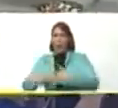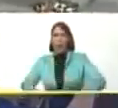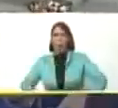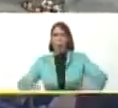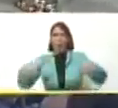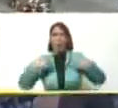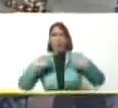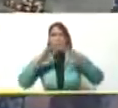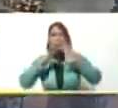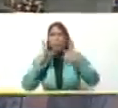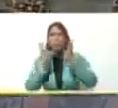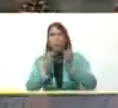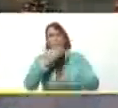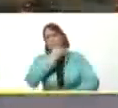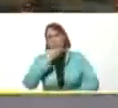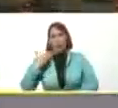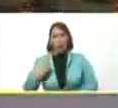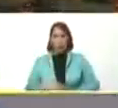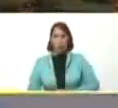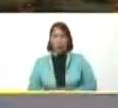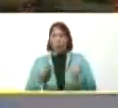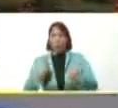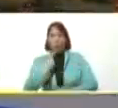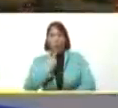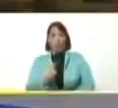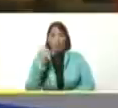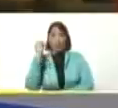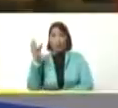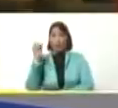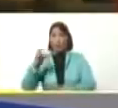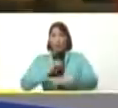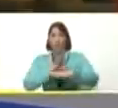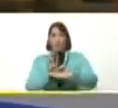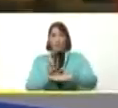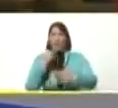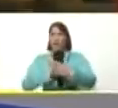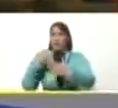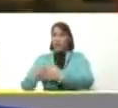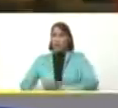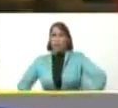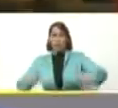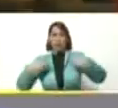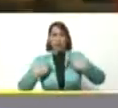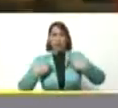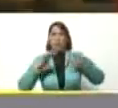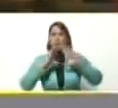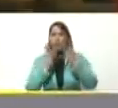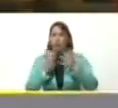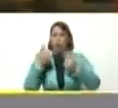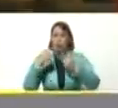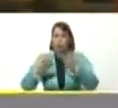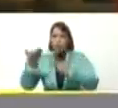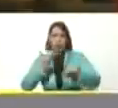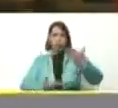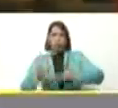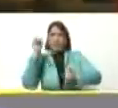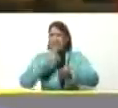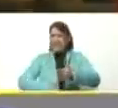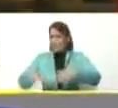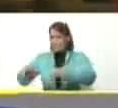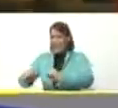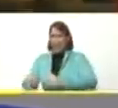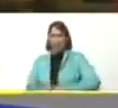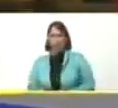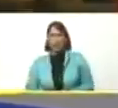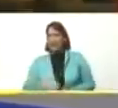mejor. Como dijimos en la cumbre del ALBA, la batalla de la humanidad por un mundo pluripolar, sin imperios,